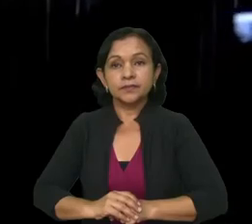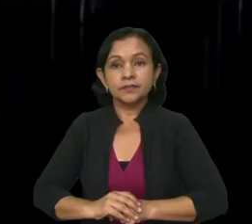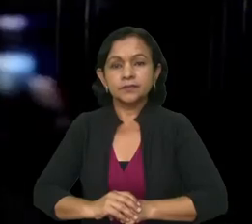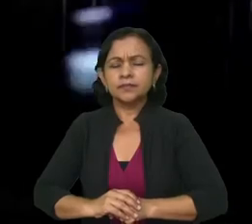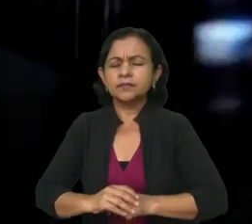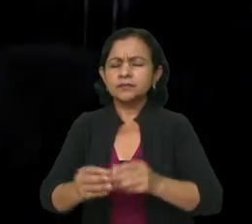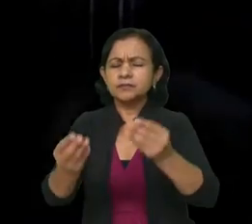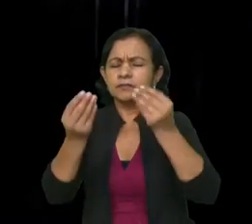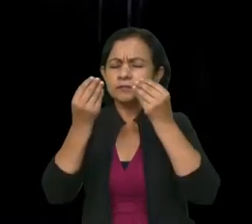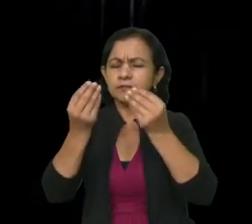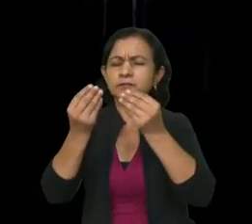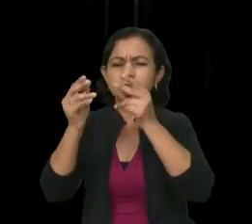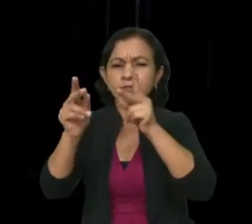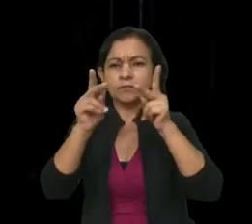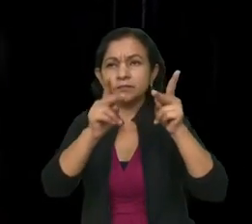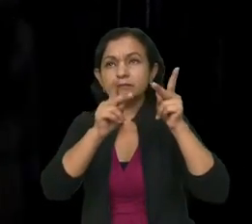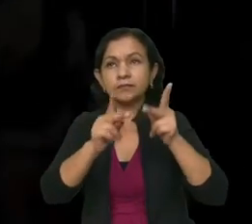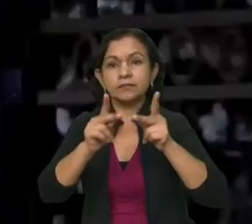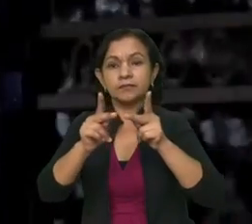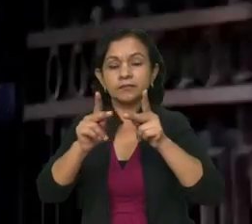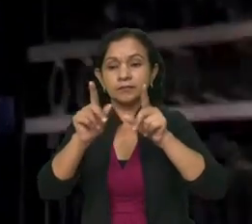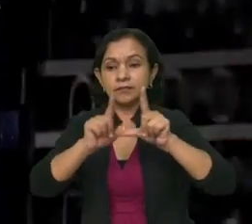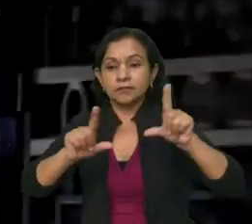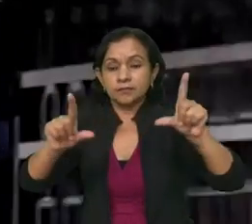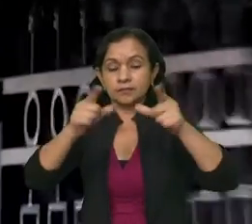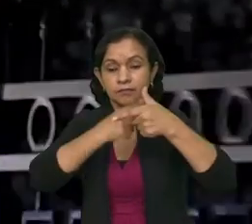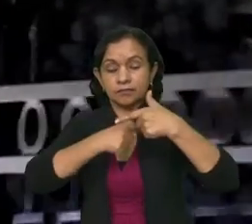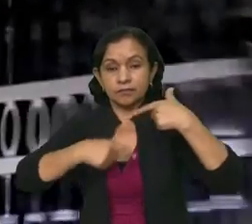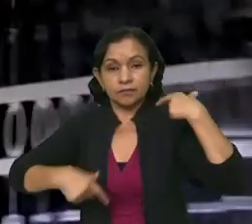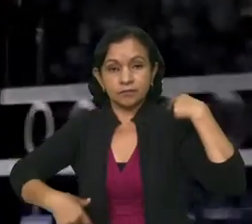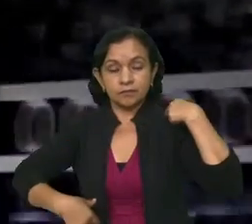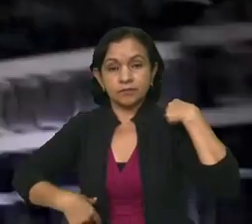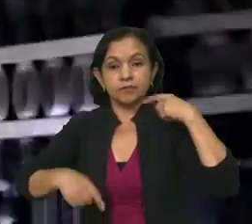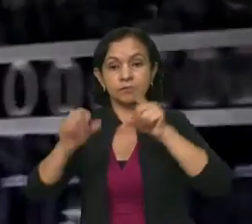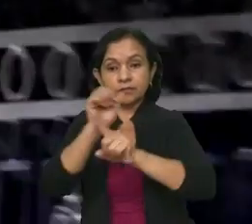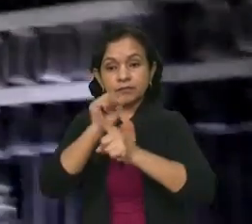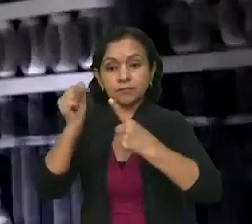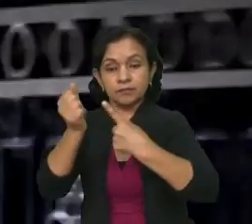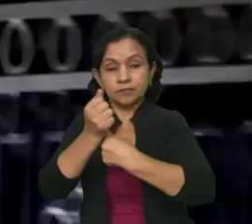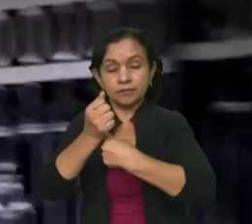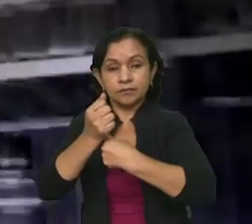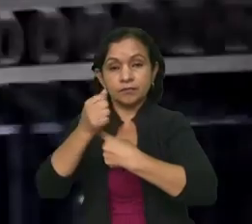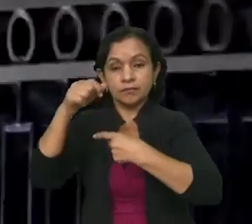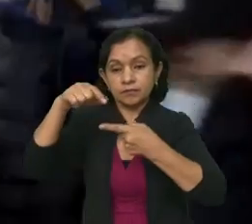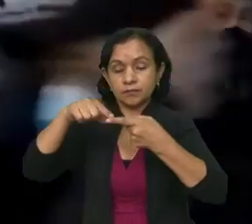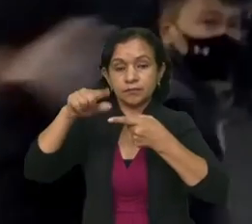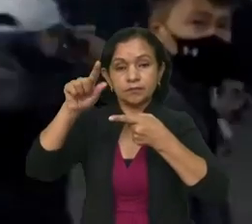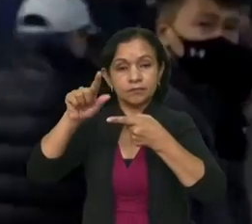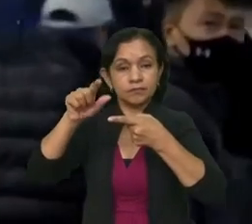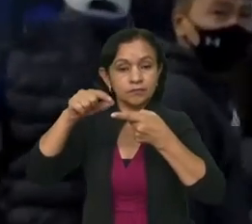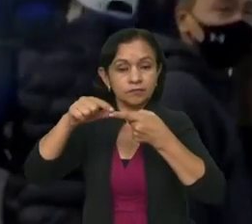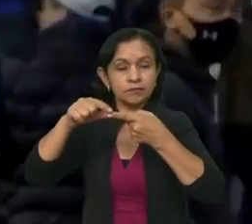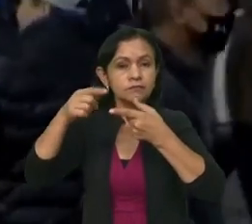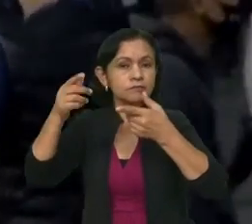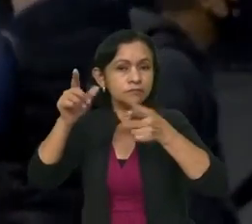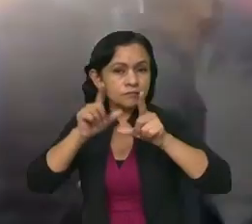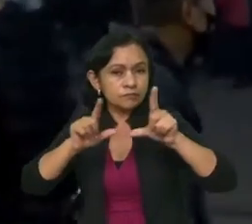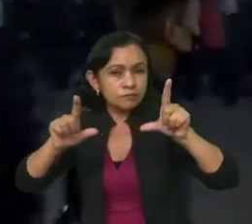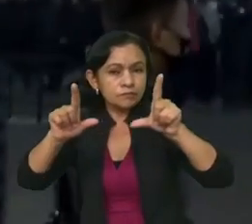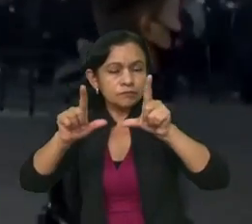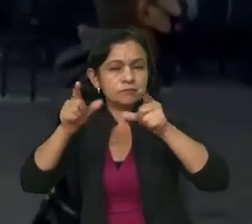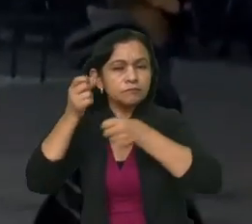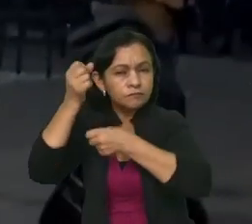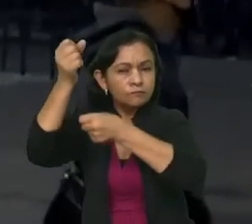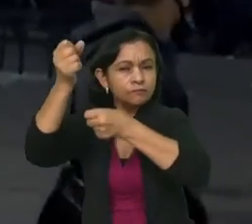Miles de manifestantes ocuparon el Palacio Presidencial y el edificio del Parlamento en la capital de Kirguistán, en medio de las protestas que